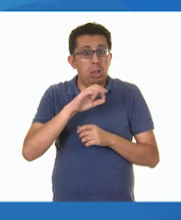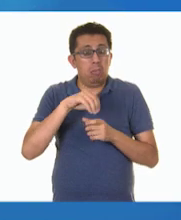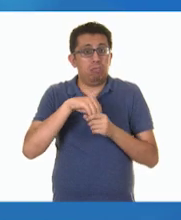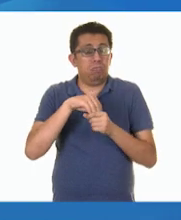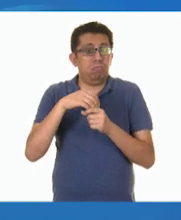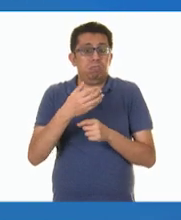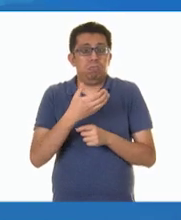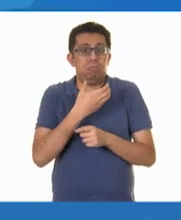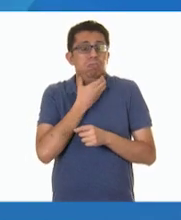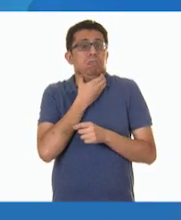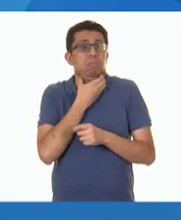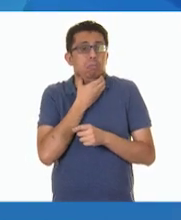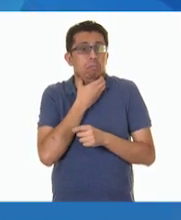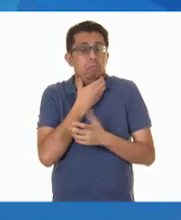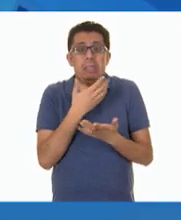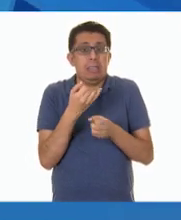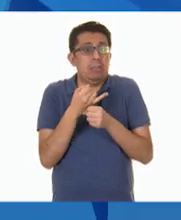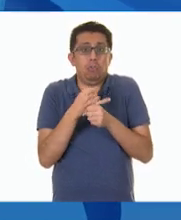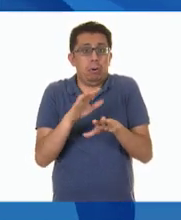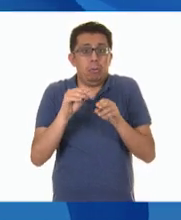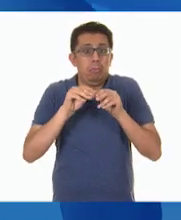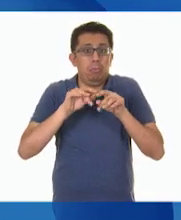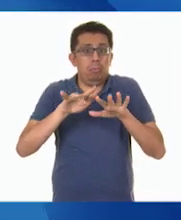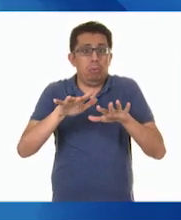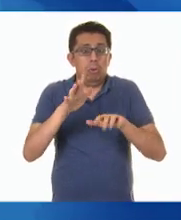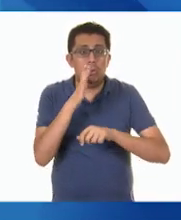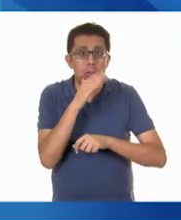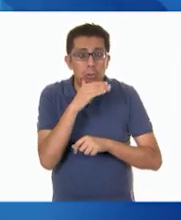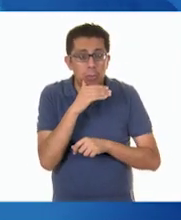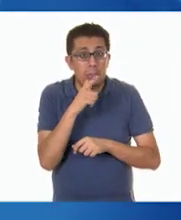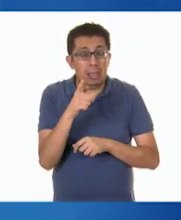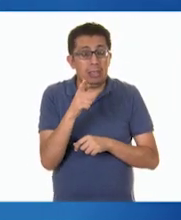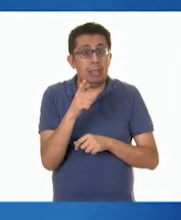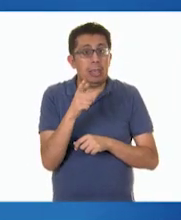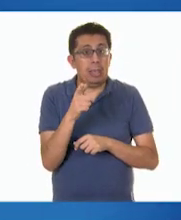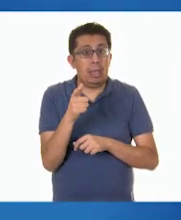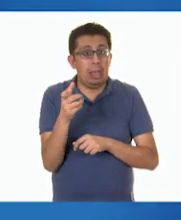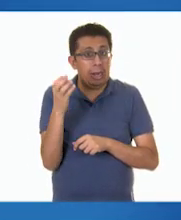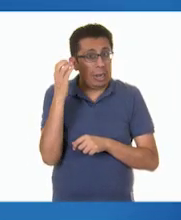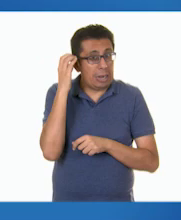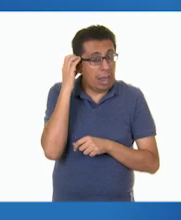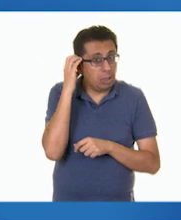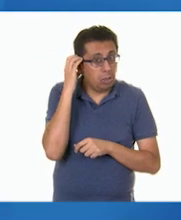que resulta un bloqueo informativo. La radio de onda corta sigue